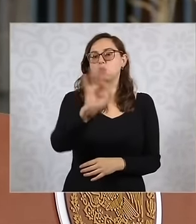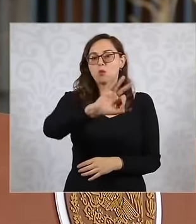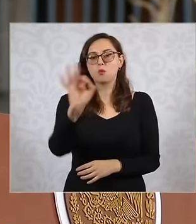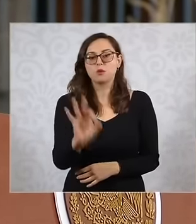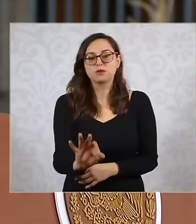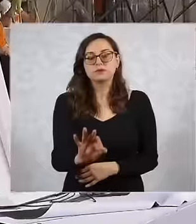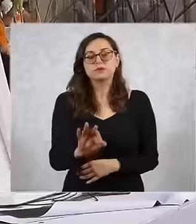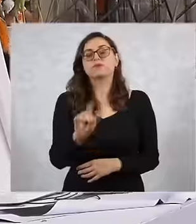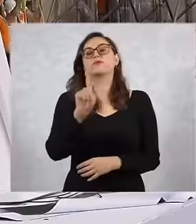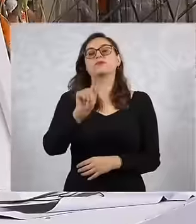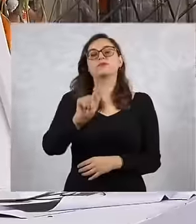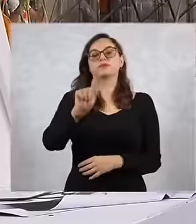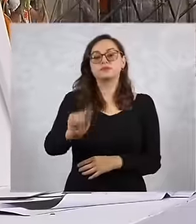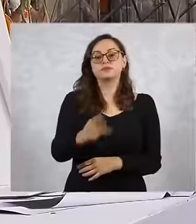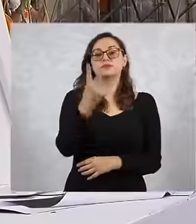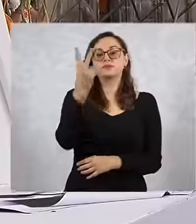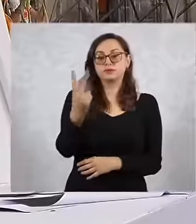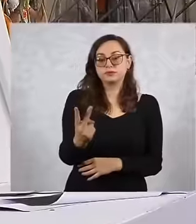72,